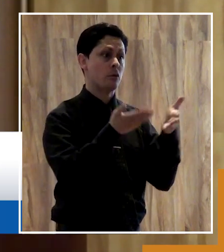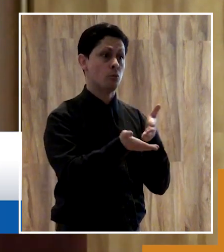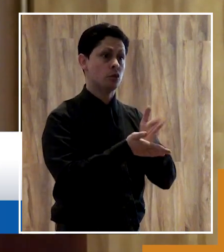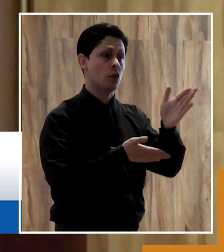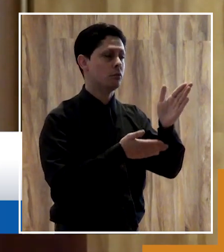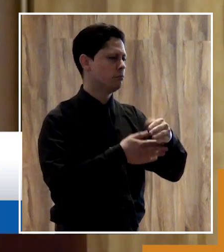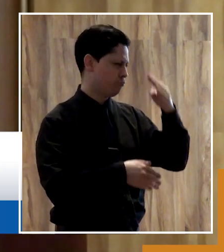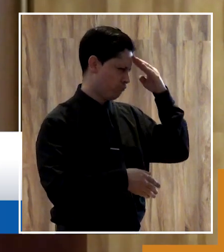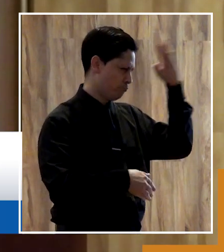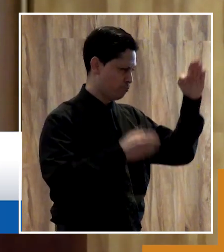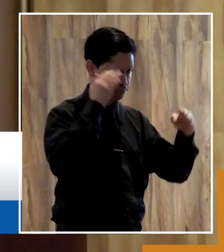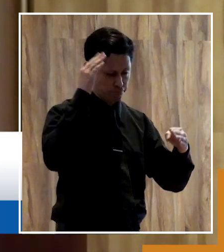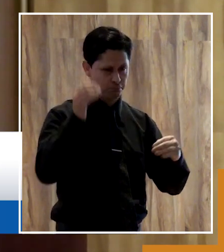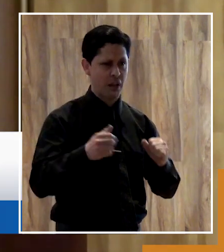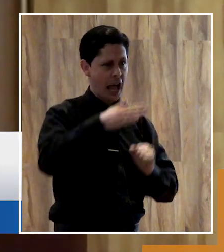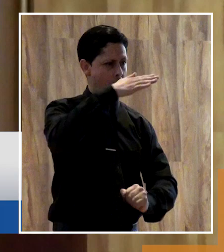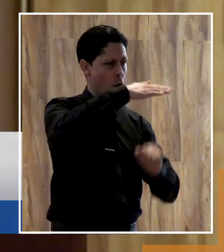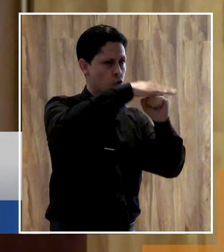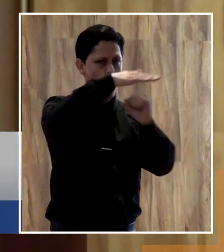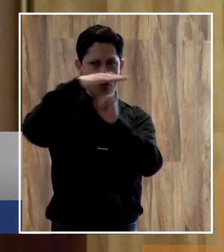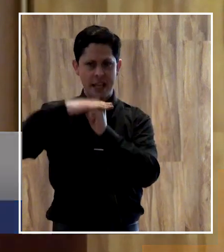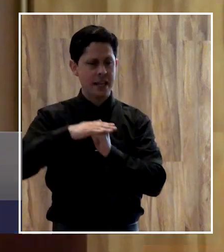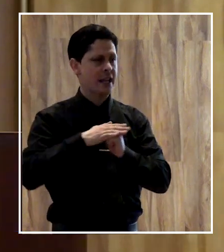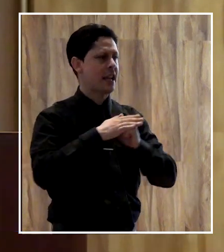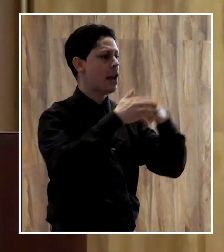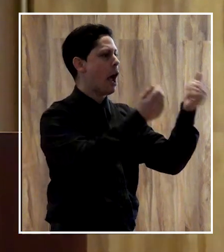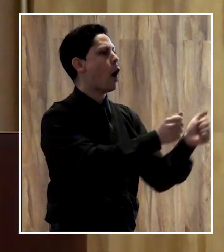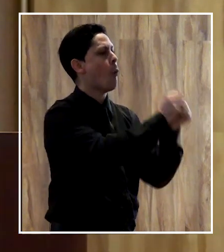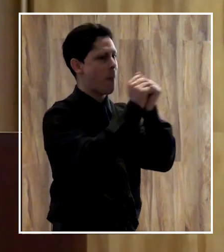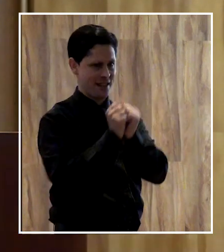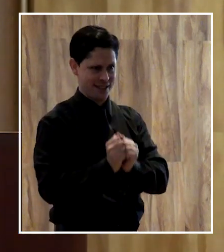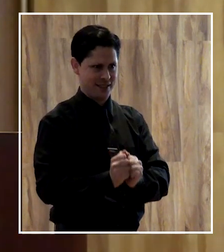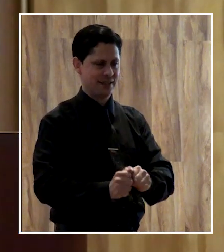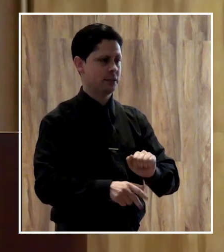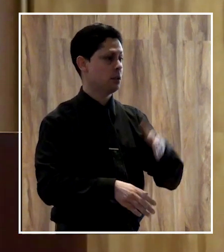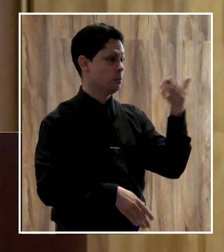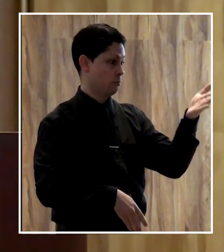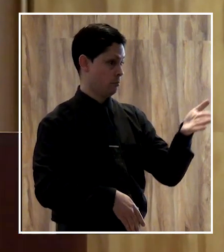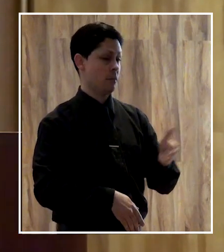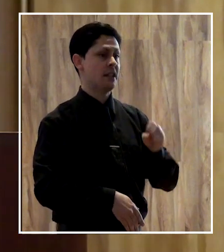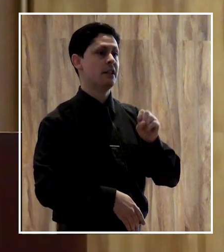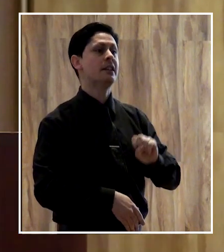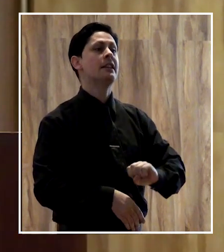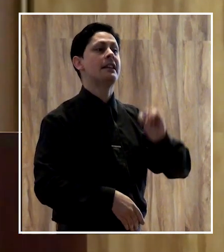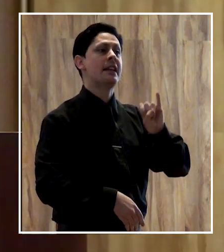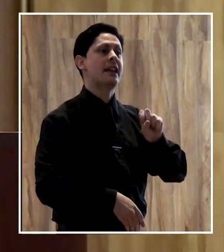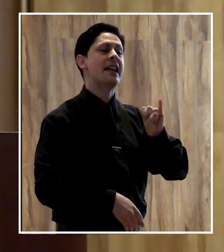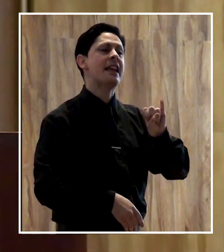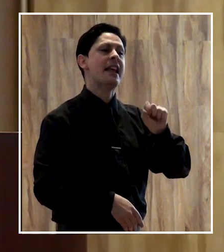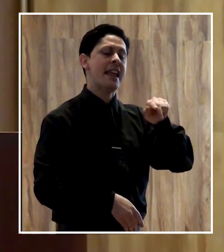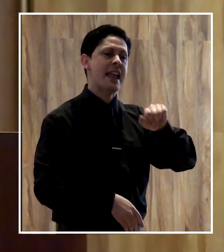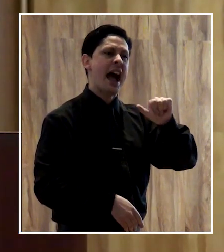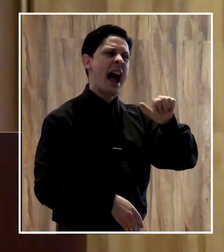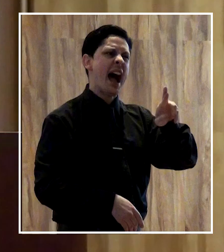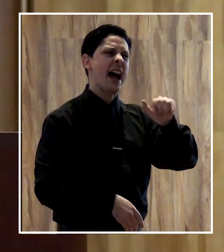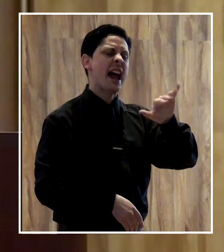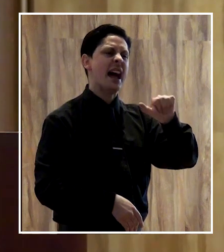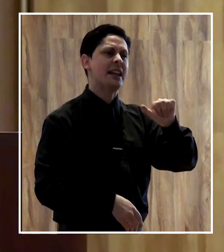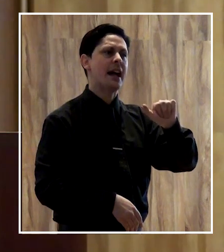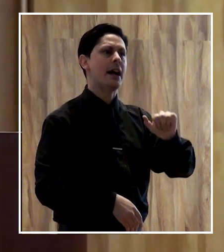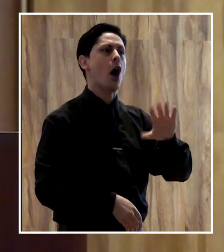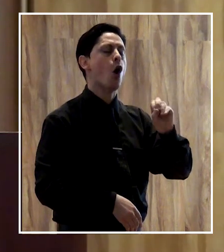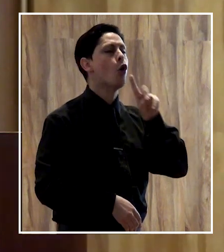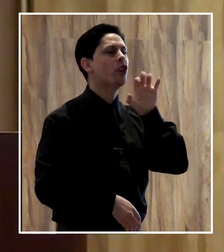Para comenzar, saludamos a las autoridades que nos acompañan en esta ocasión. Señora Elizaraya Cortés, rectora de la